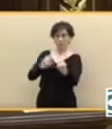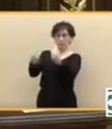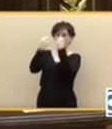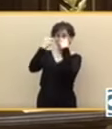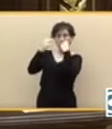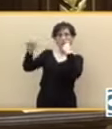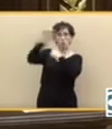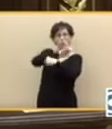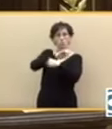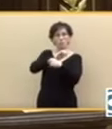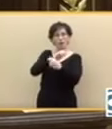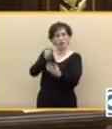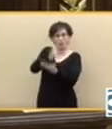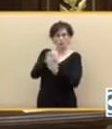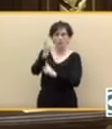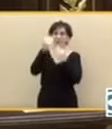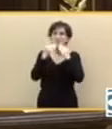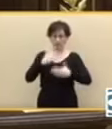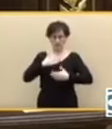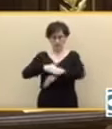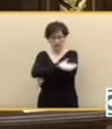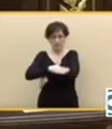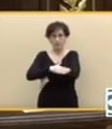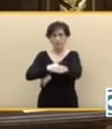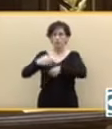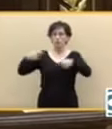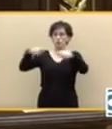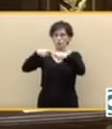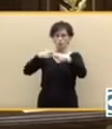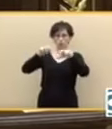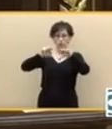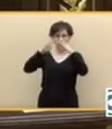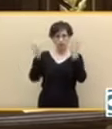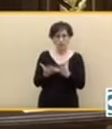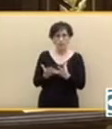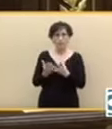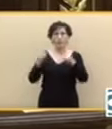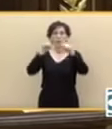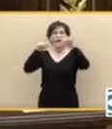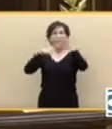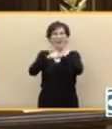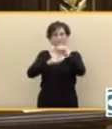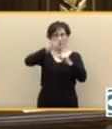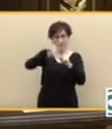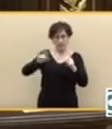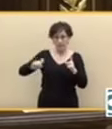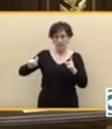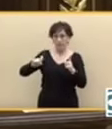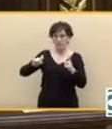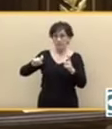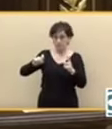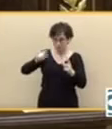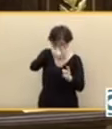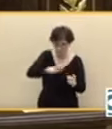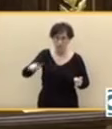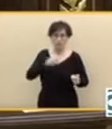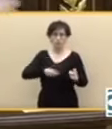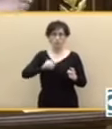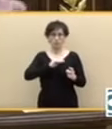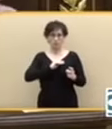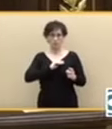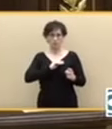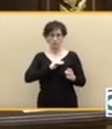inversores internacionales, a las agencias de rating y, sobre todo, a los propios españoles. Y eso es así,